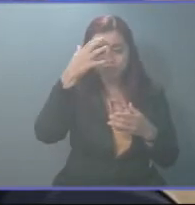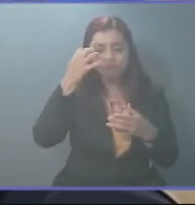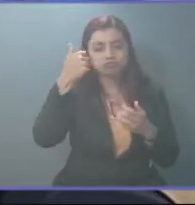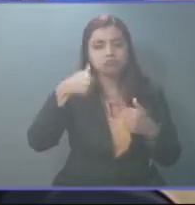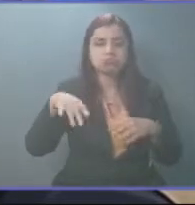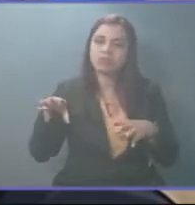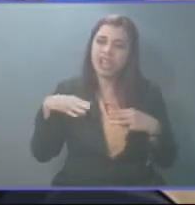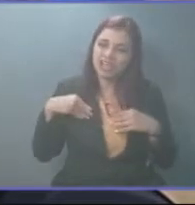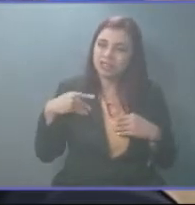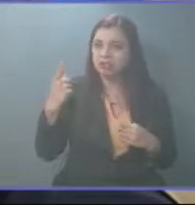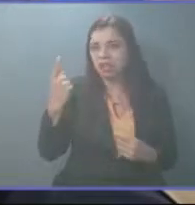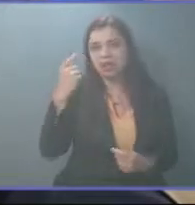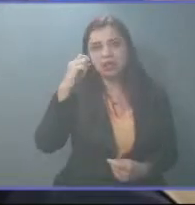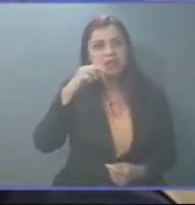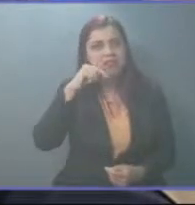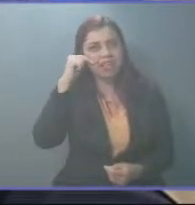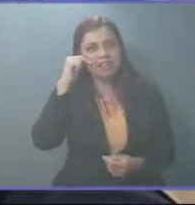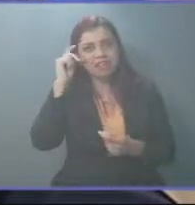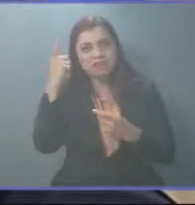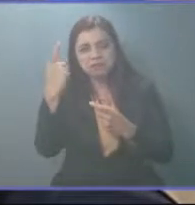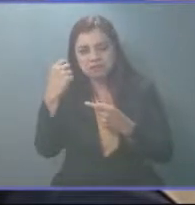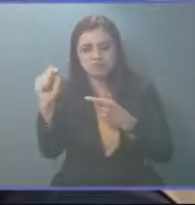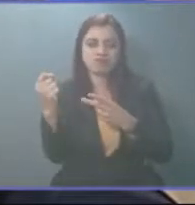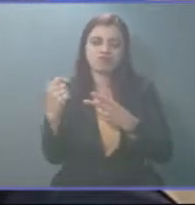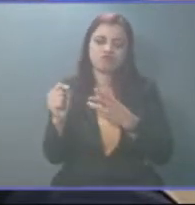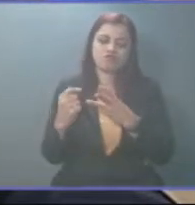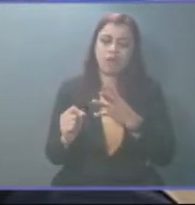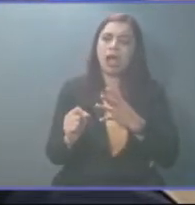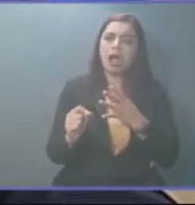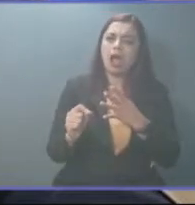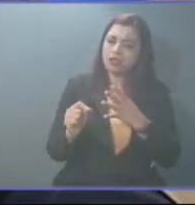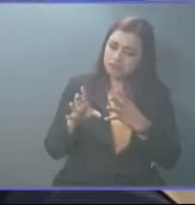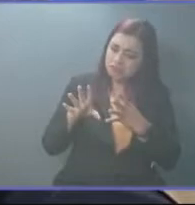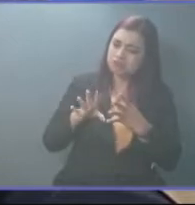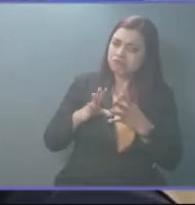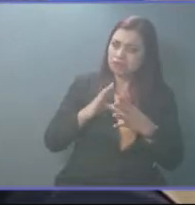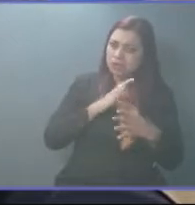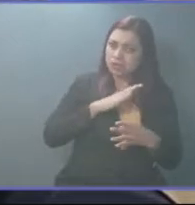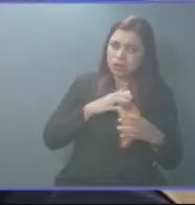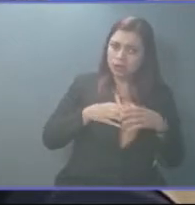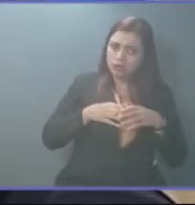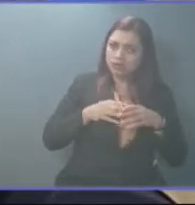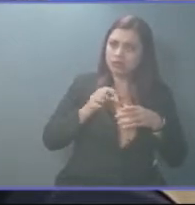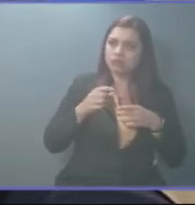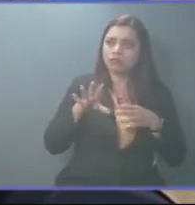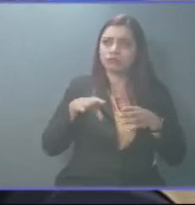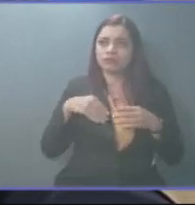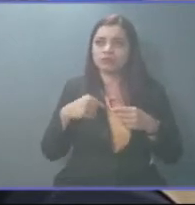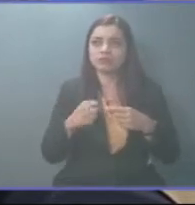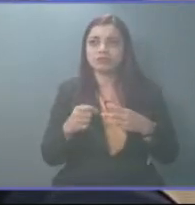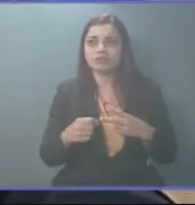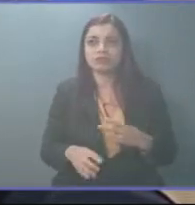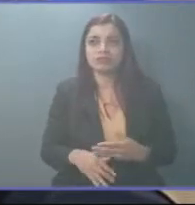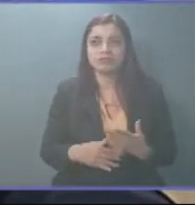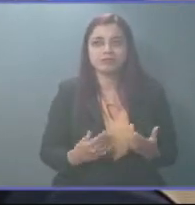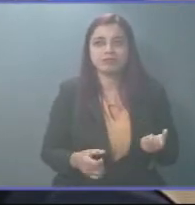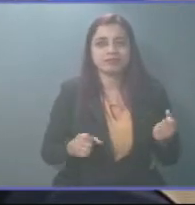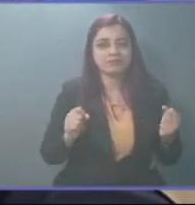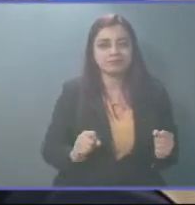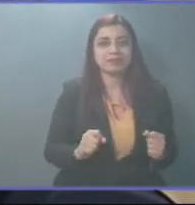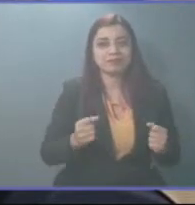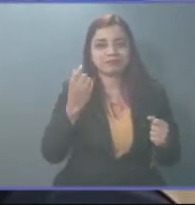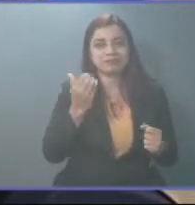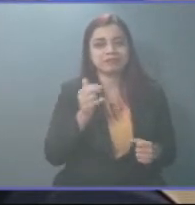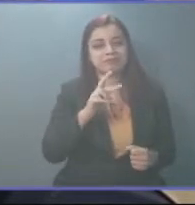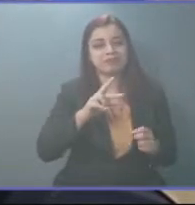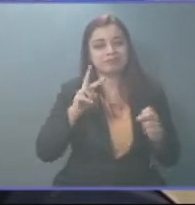aceptar parcialmente las observaciones realizadas por el presidente de la República a la Ley Especial de Inclusión de las Personas con Discapacidad, aprobada con fecha